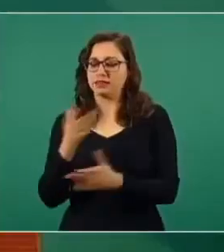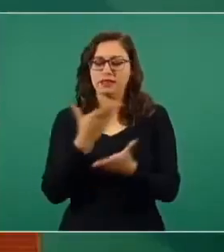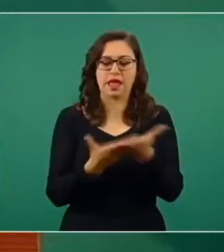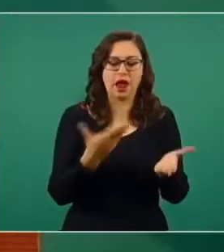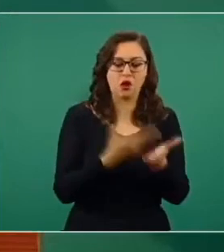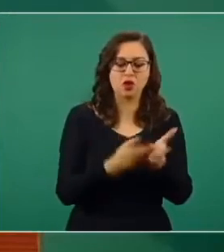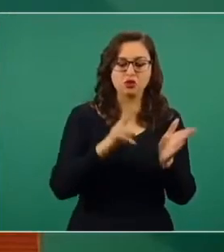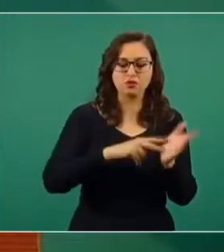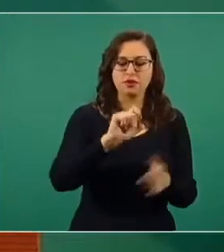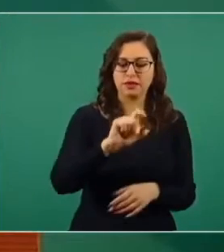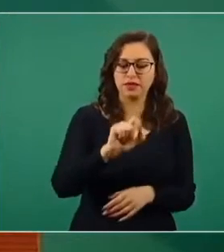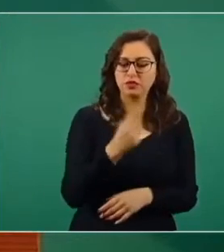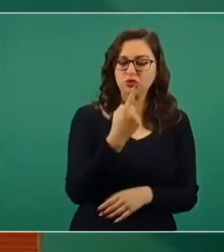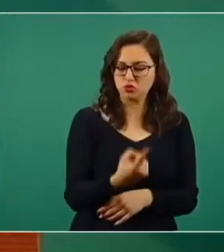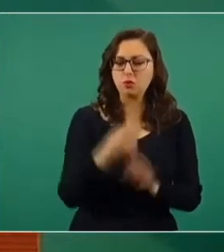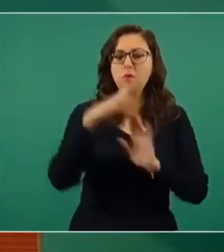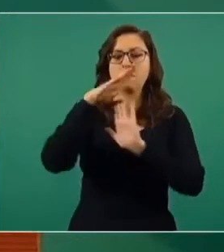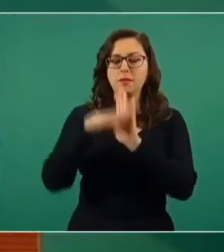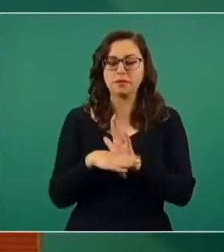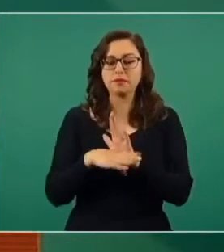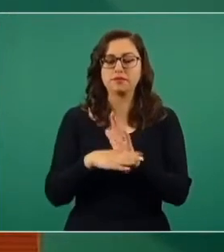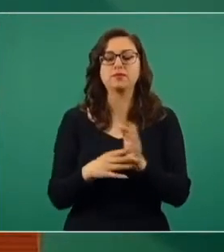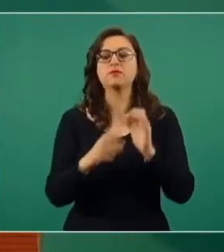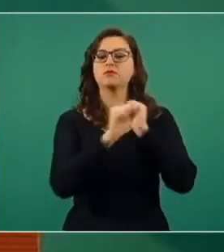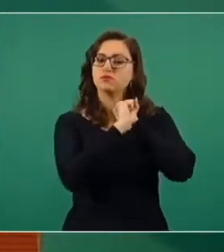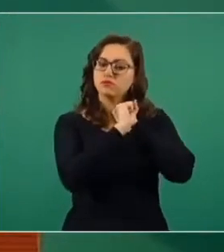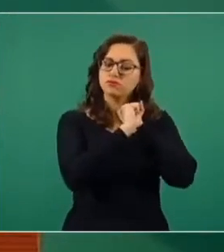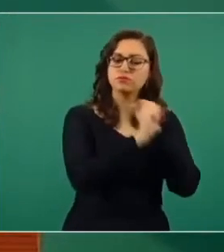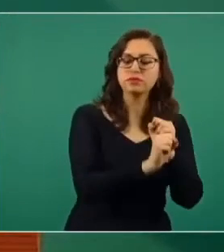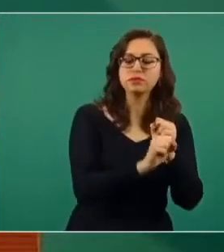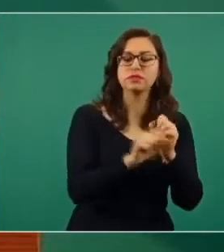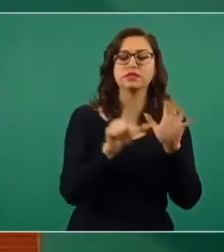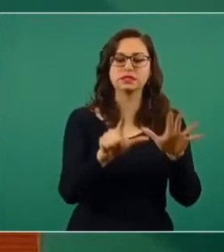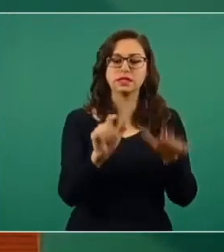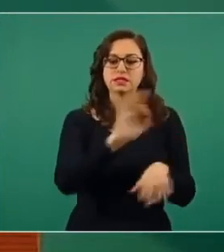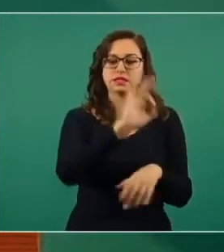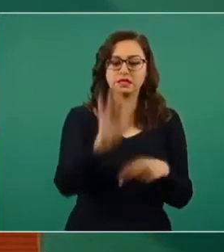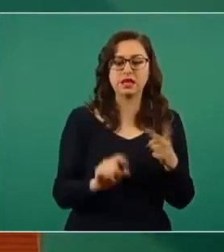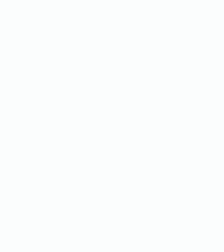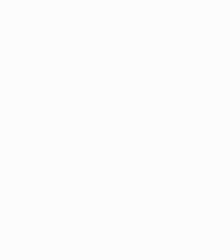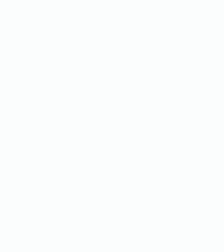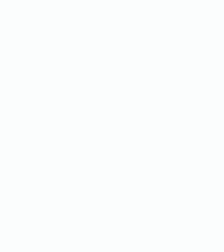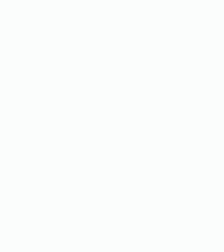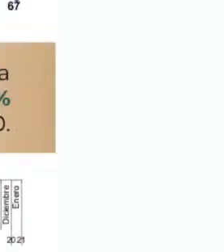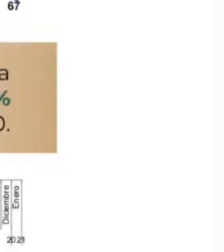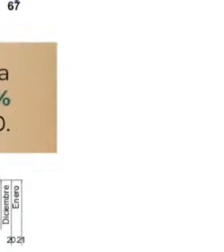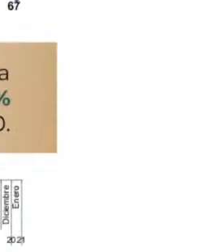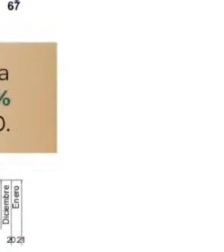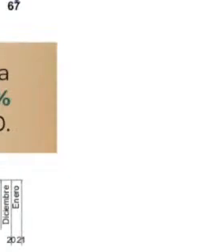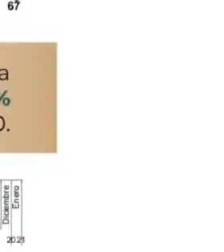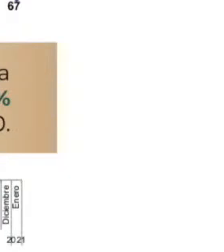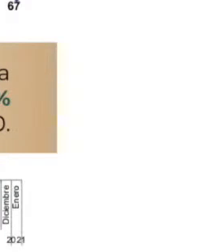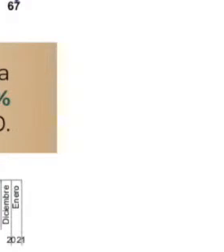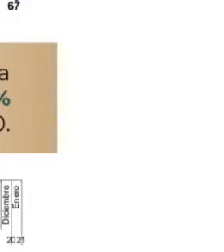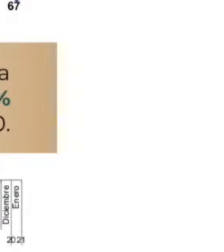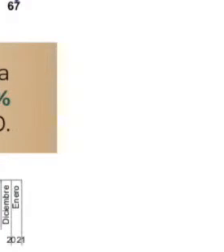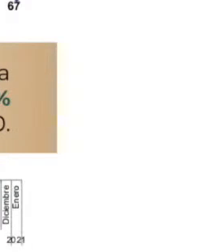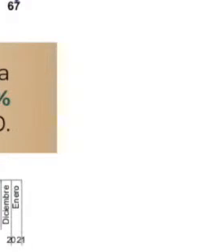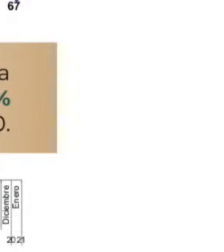de personas bajó 17.8%, la violación 1% y el feminicidio